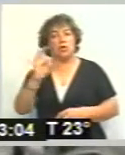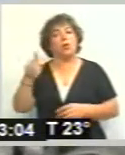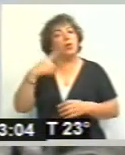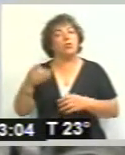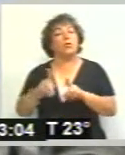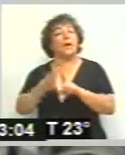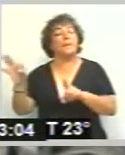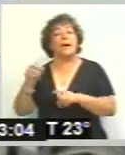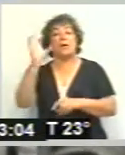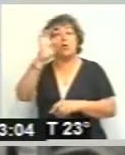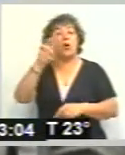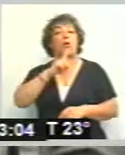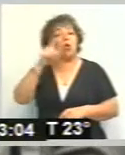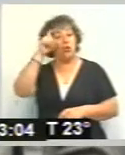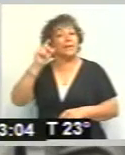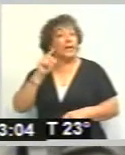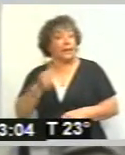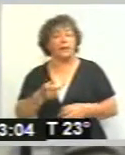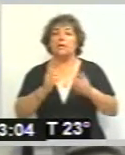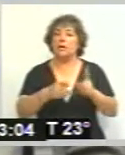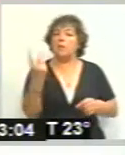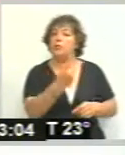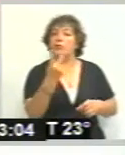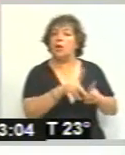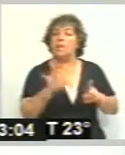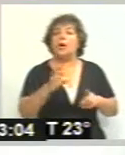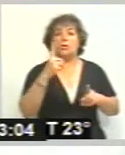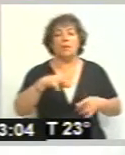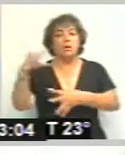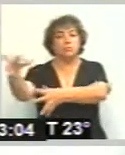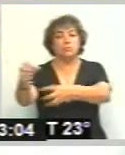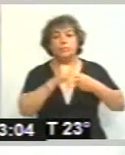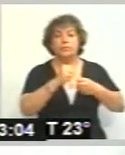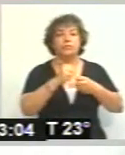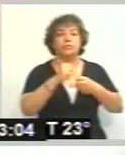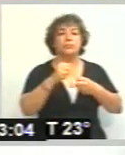los hermanos Ortega, que son dos hermanos que también fueron secuestrados.